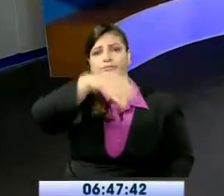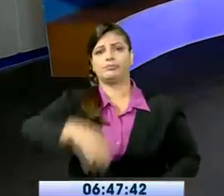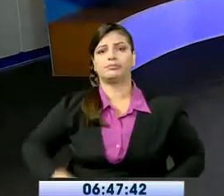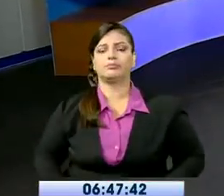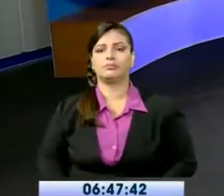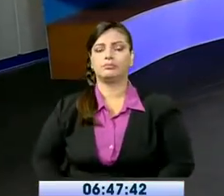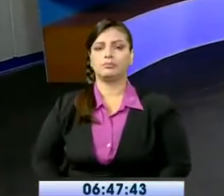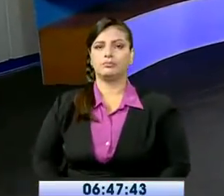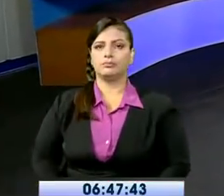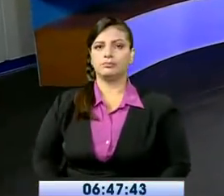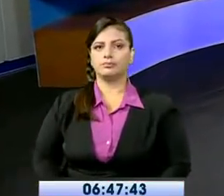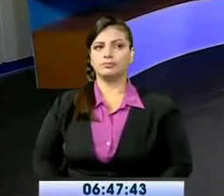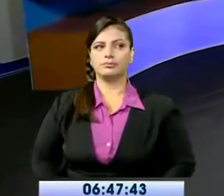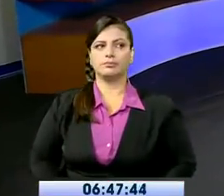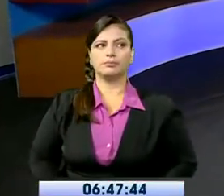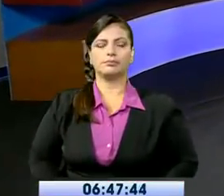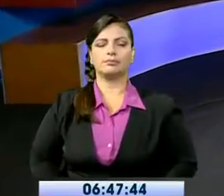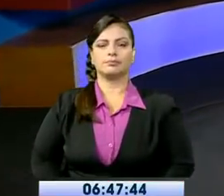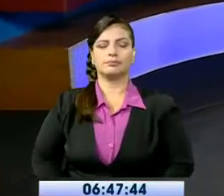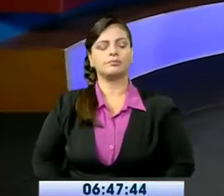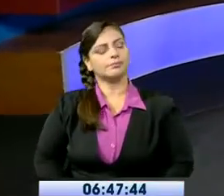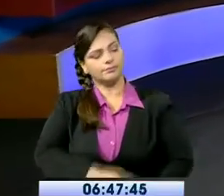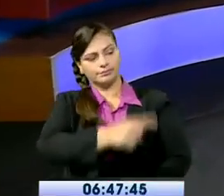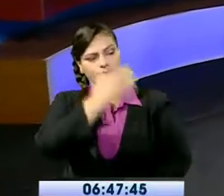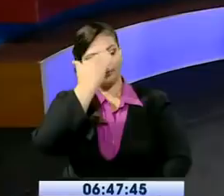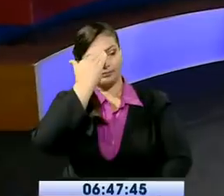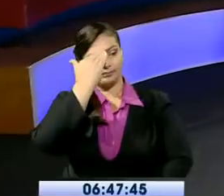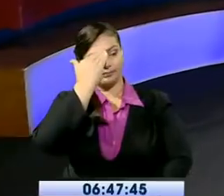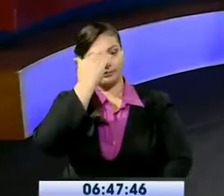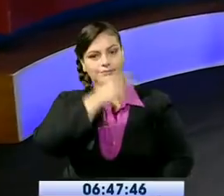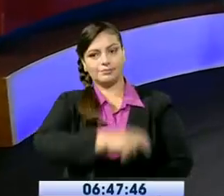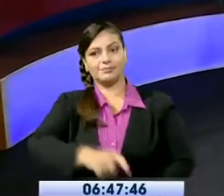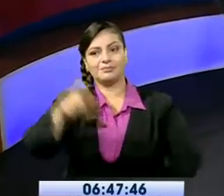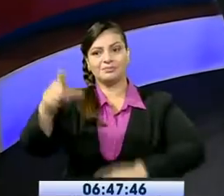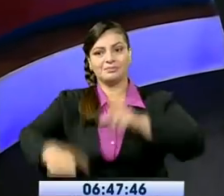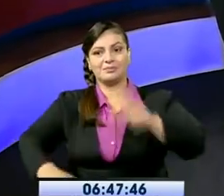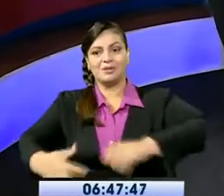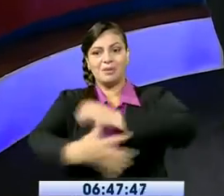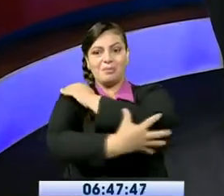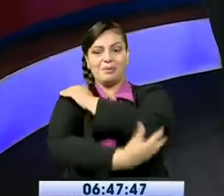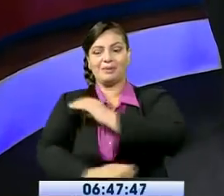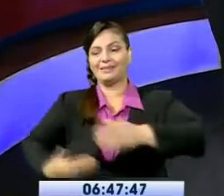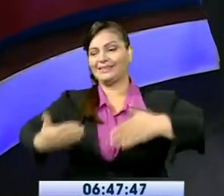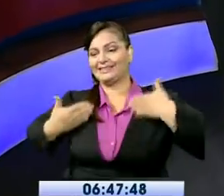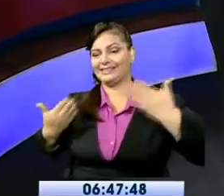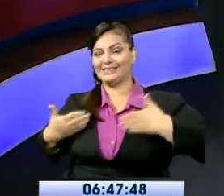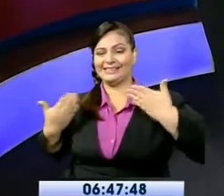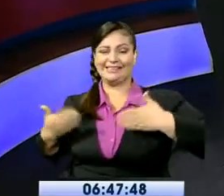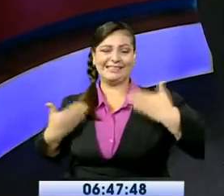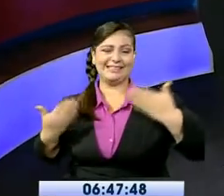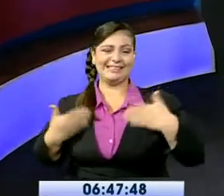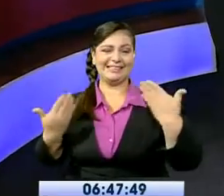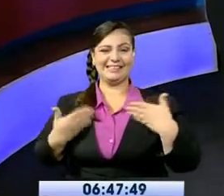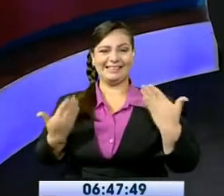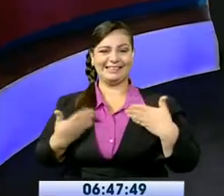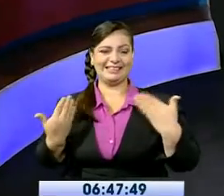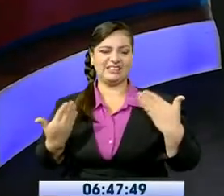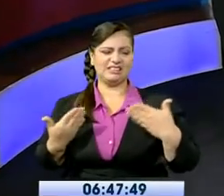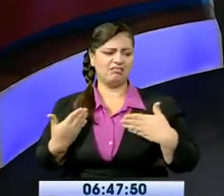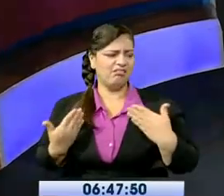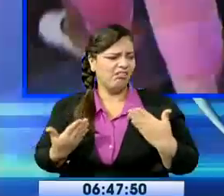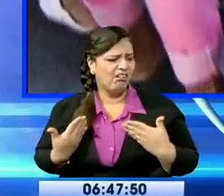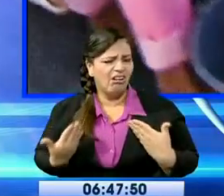Adriana, amigos televidentes, ¿tú has escuchado ese refrán que dice que la alegría del pobre dura poco? Bueno, parece, ojo, tenemos todavía